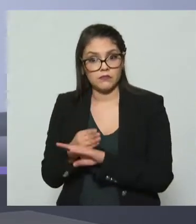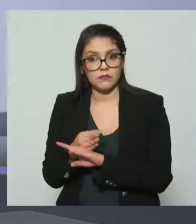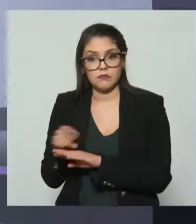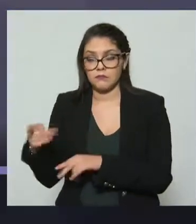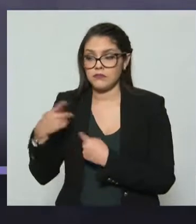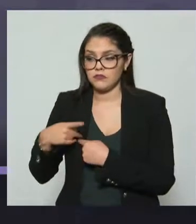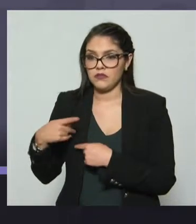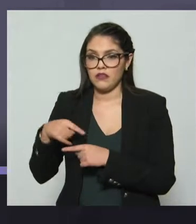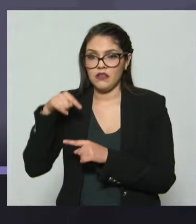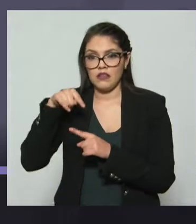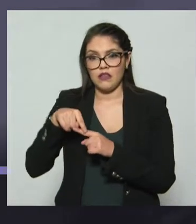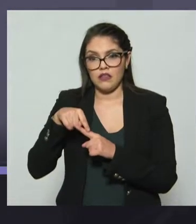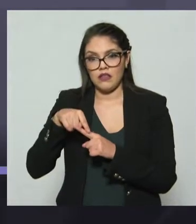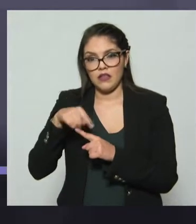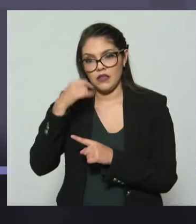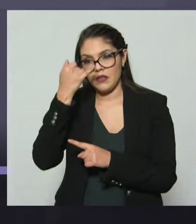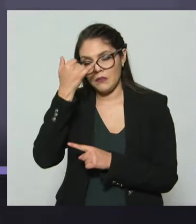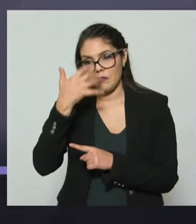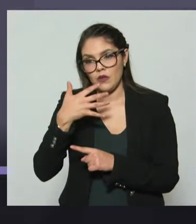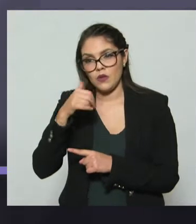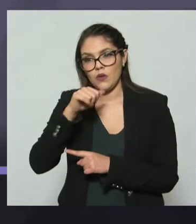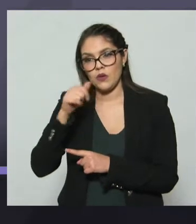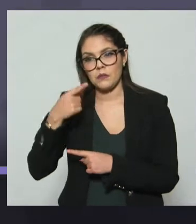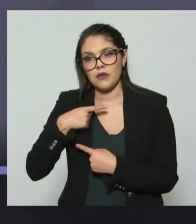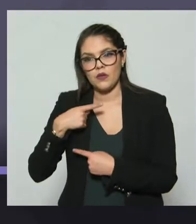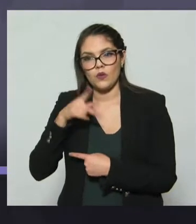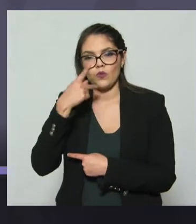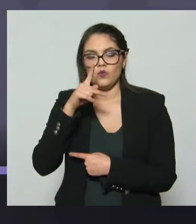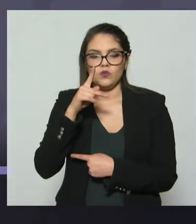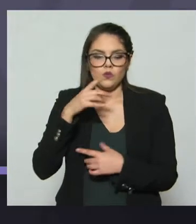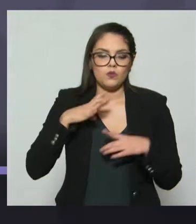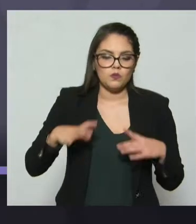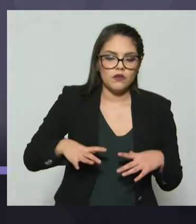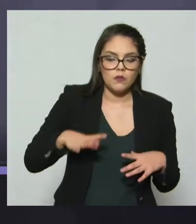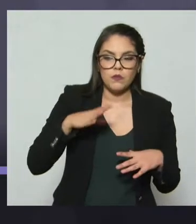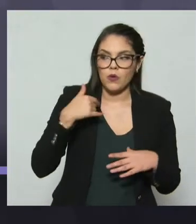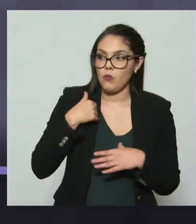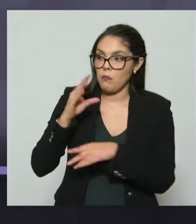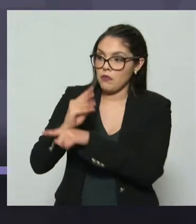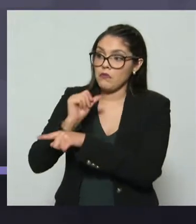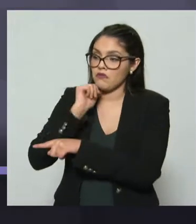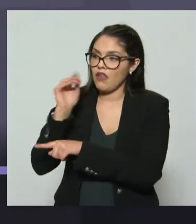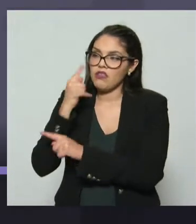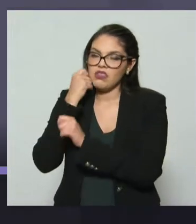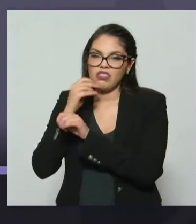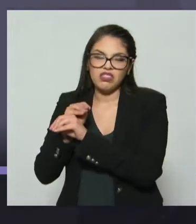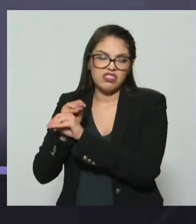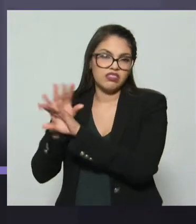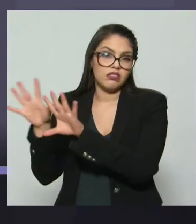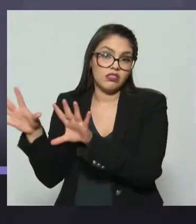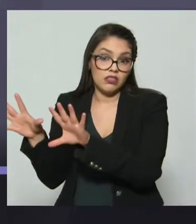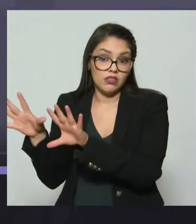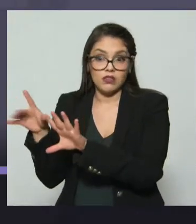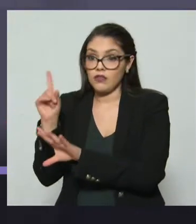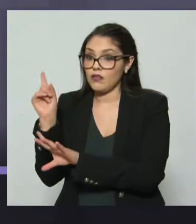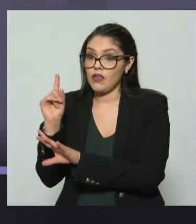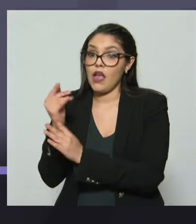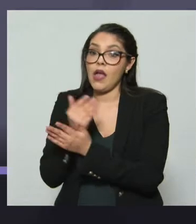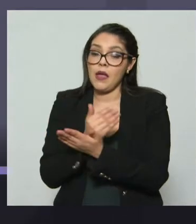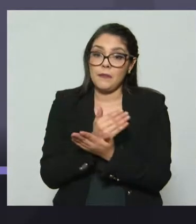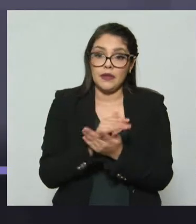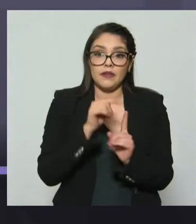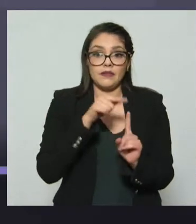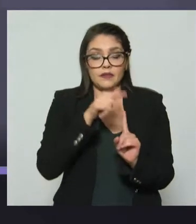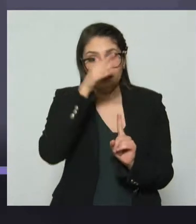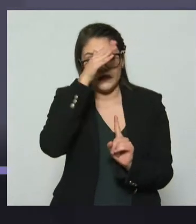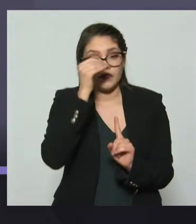imagen íntima de otra persona sin consentimiento, sino que también se hizo un acuerdo con Facebook,